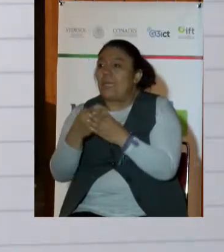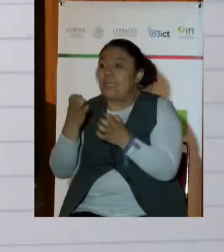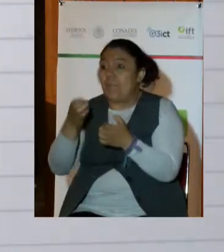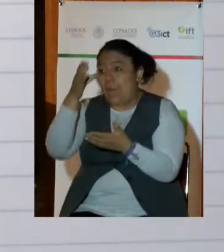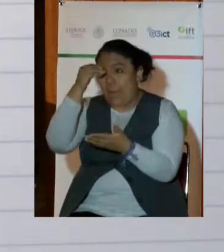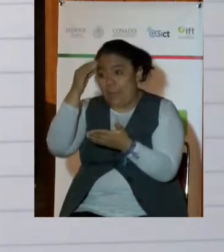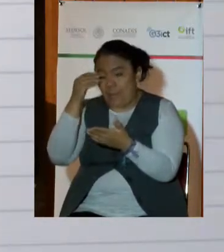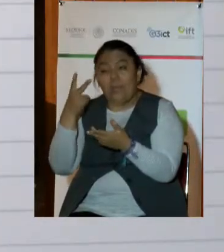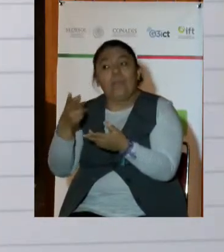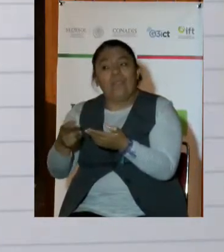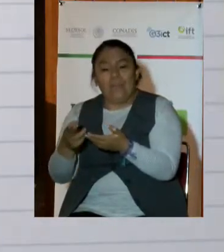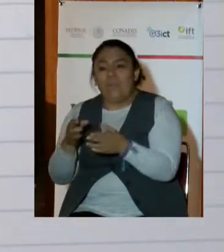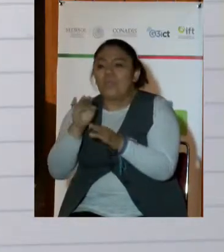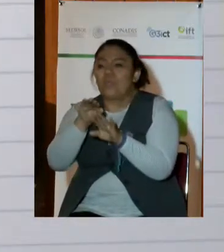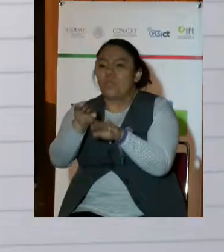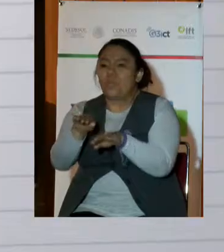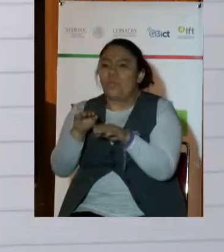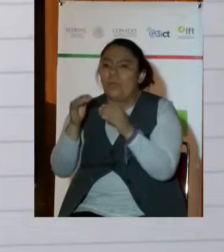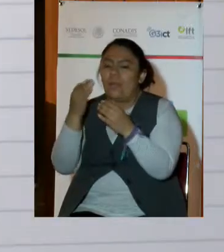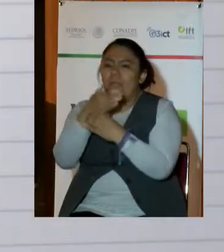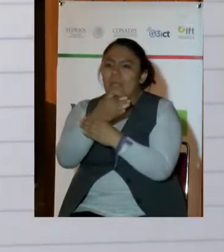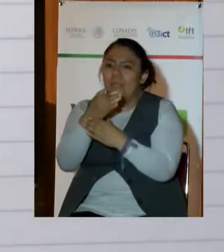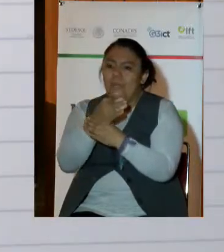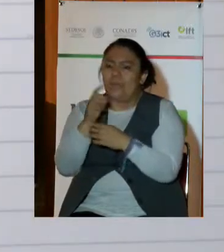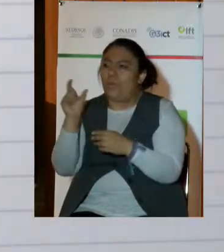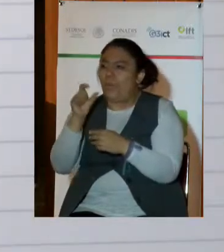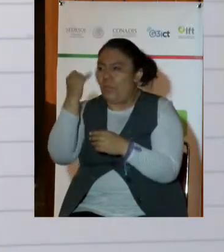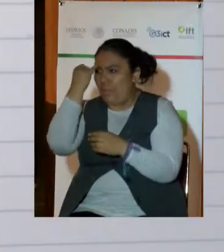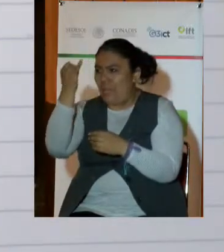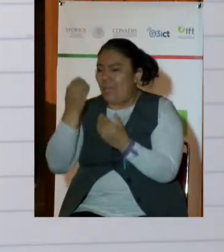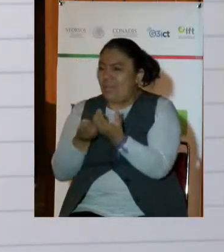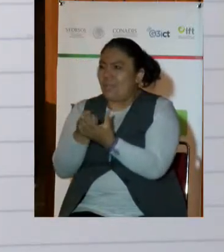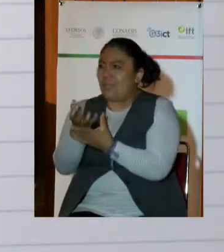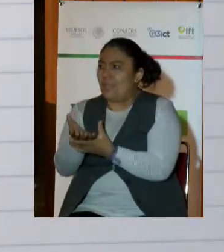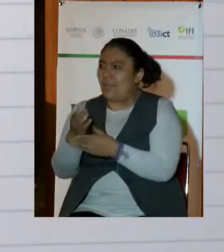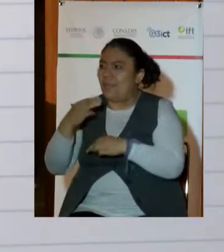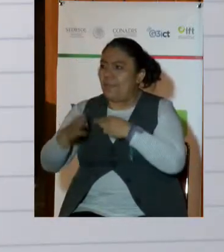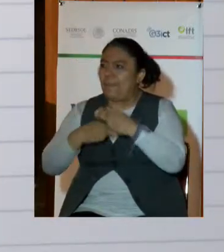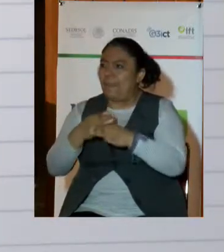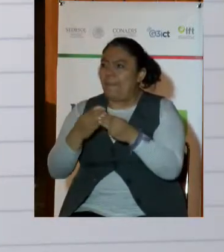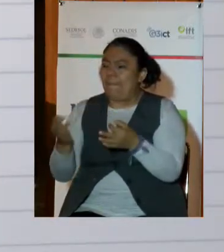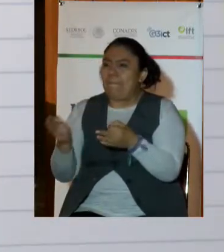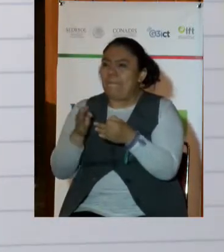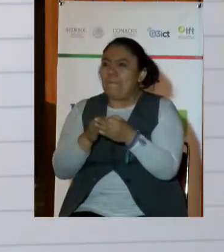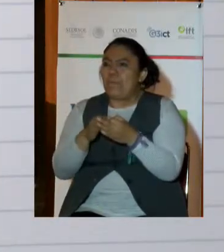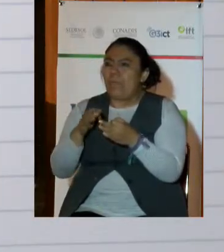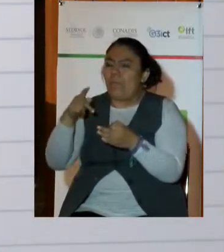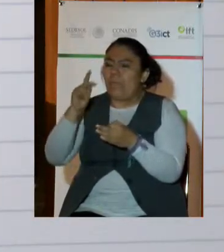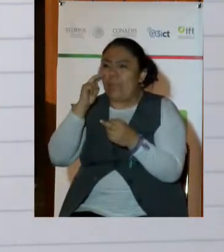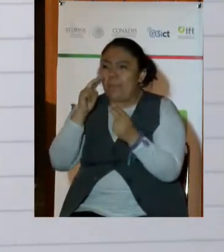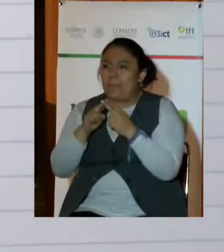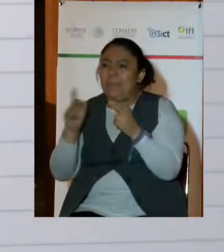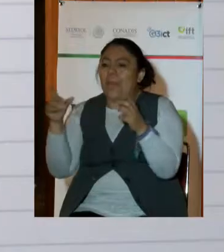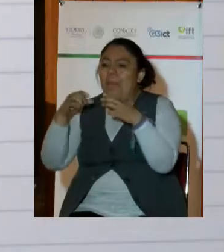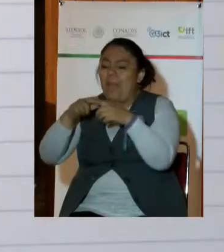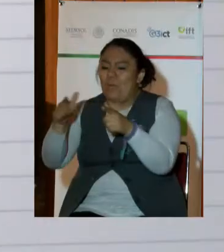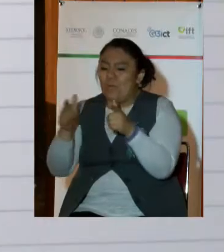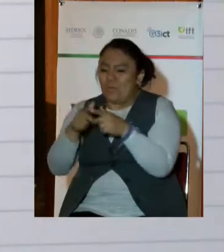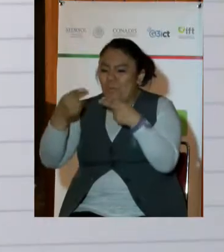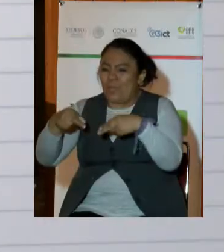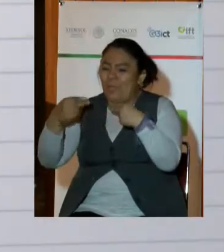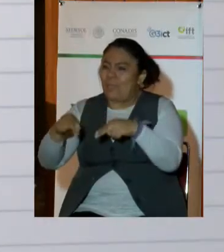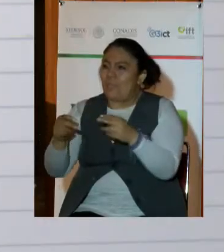creamos un laboratorio de accesibilidad web con chavos de último semestre de desarrollo. Nos están ayudando a monitorear sitios web y a la hora